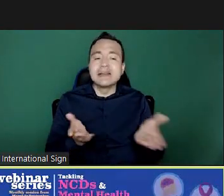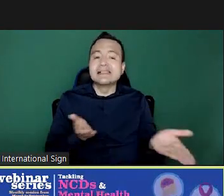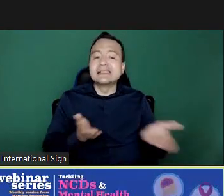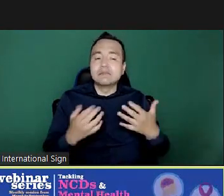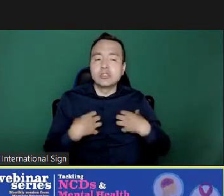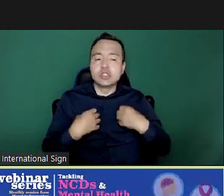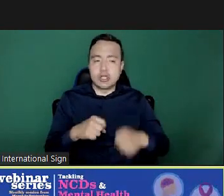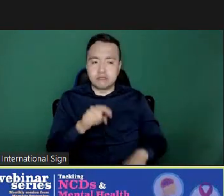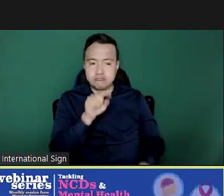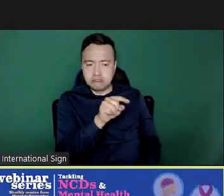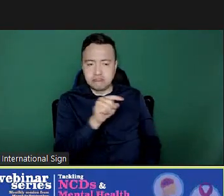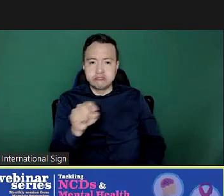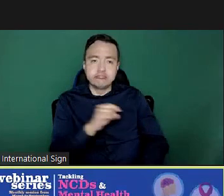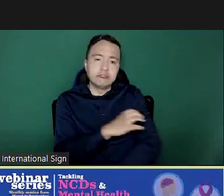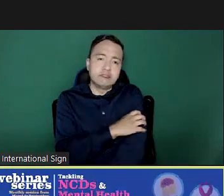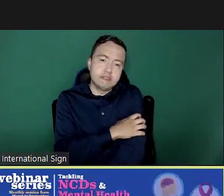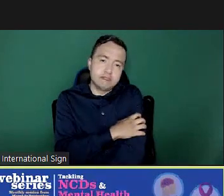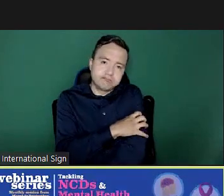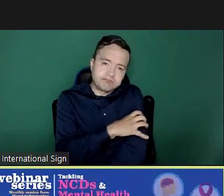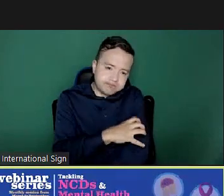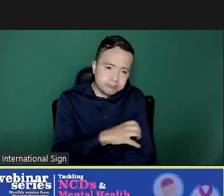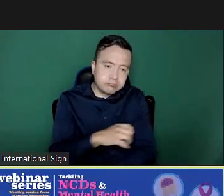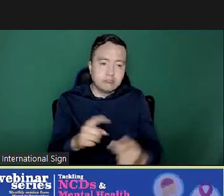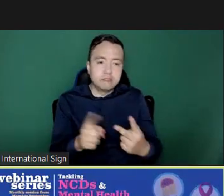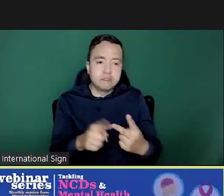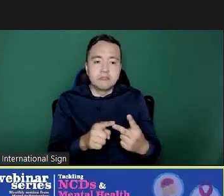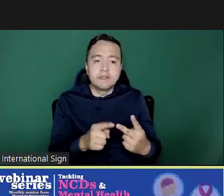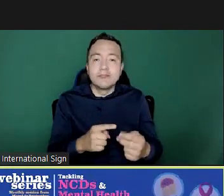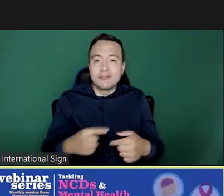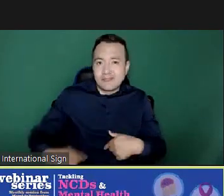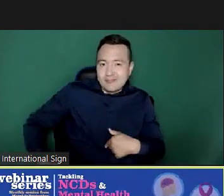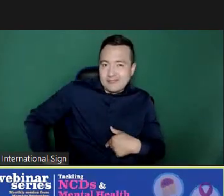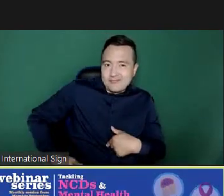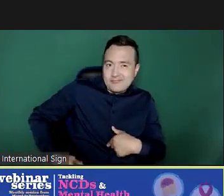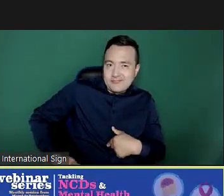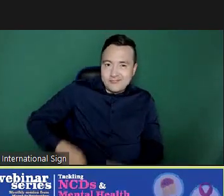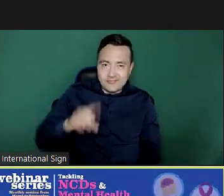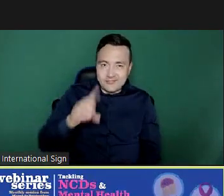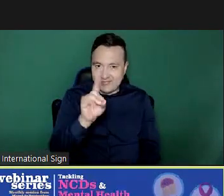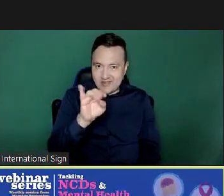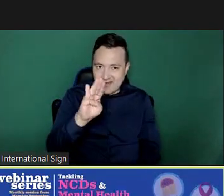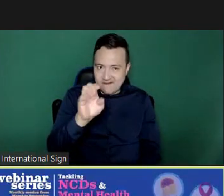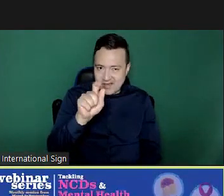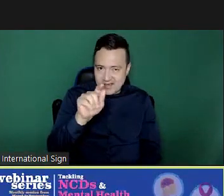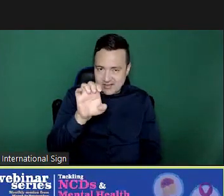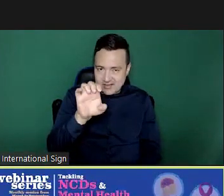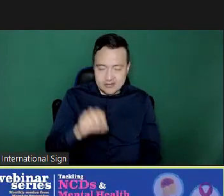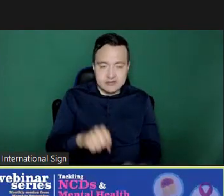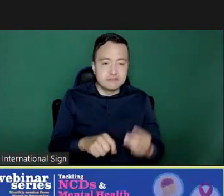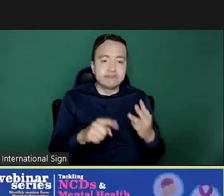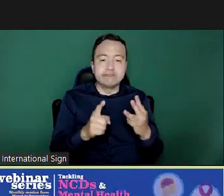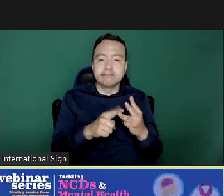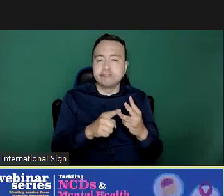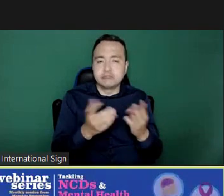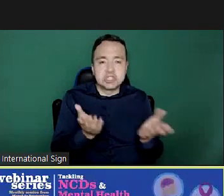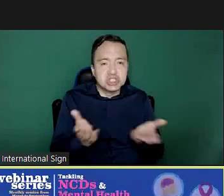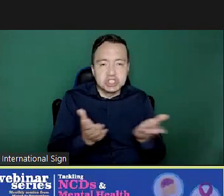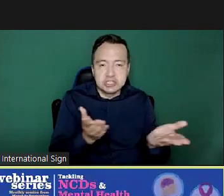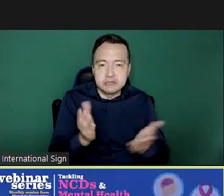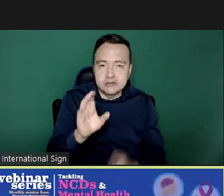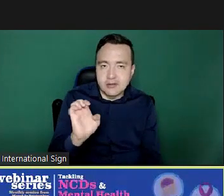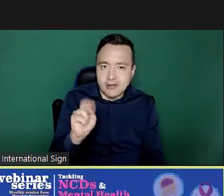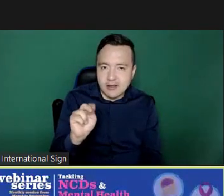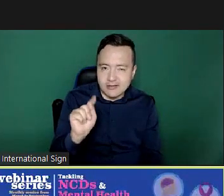de hipertensión, el módulo de gestión de diabetes, los servicios de NTs, pero